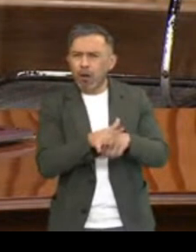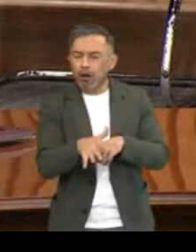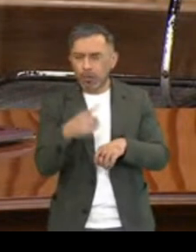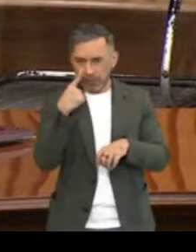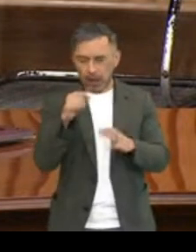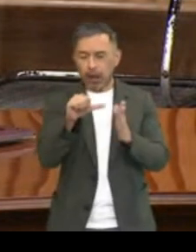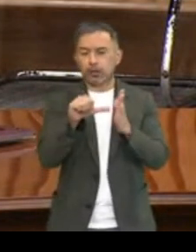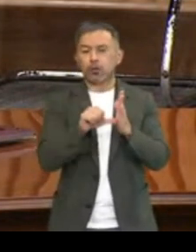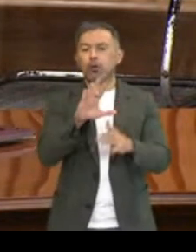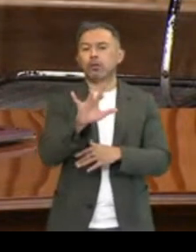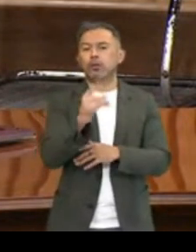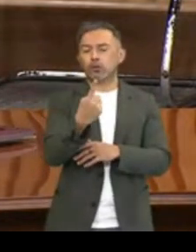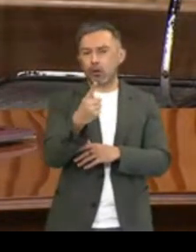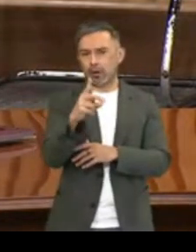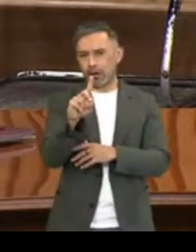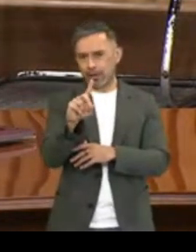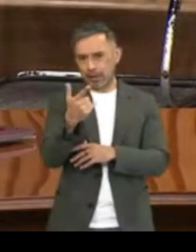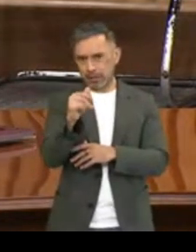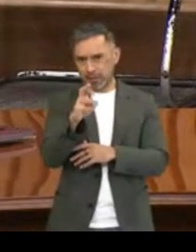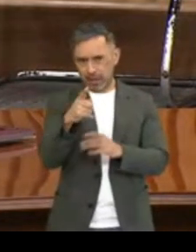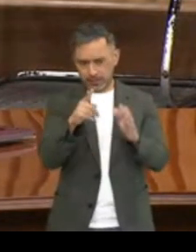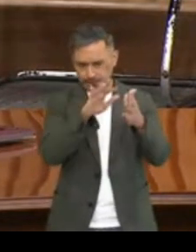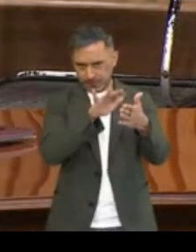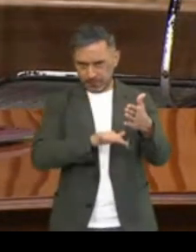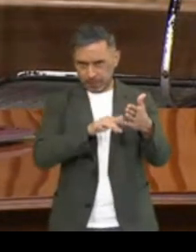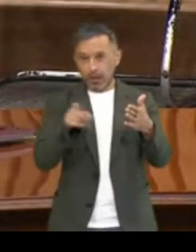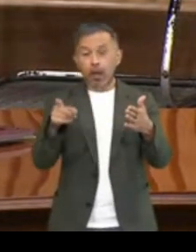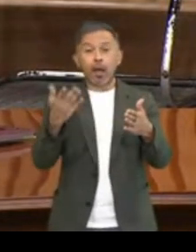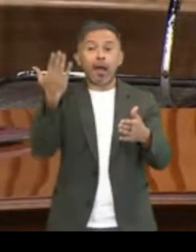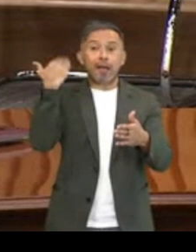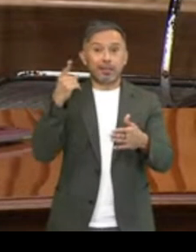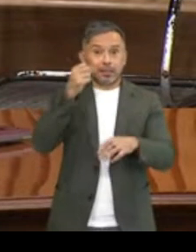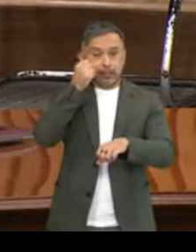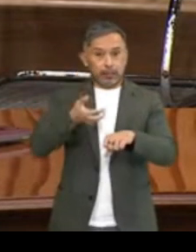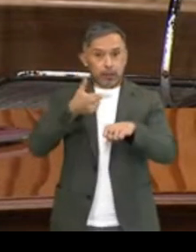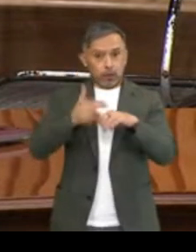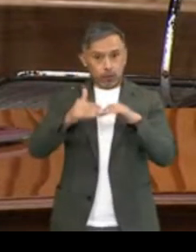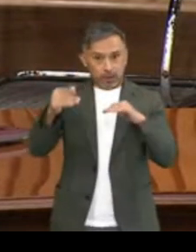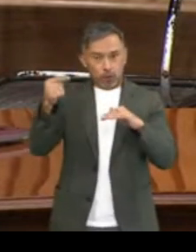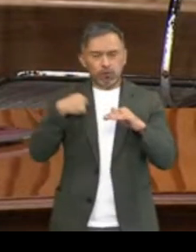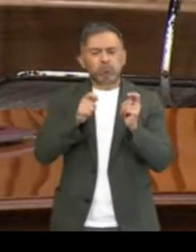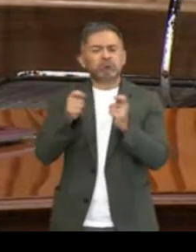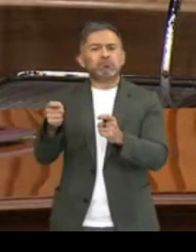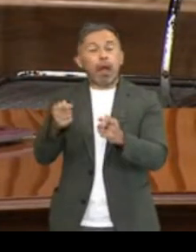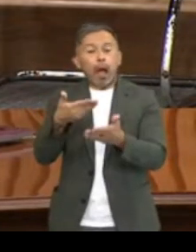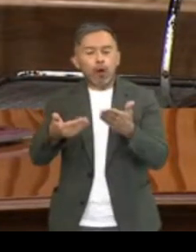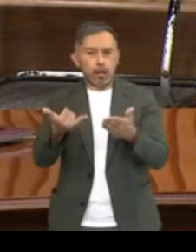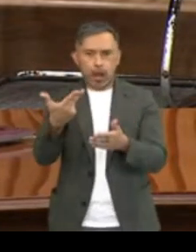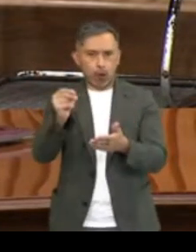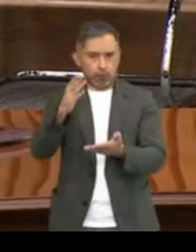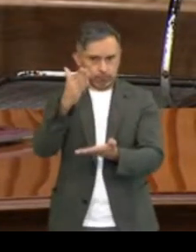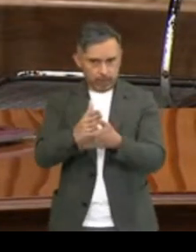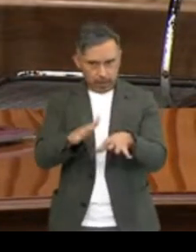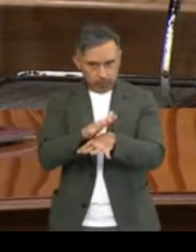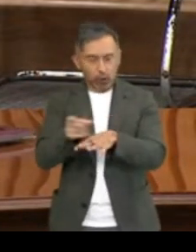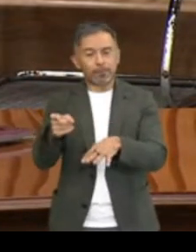artículo 51 de la LEGIPE. ¿Cuáles eran las funciones del secretario ejecutivo que ya se acabaron? Aprobar la estructura de las direcciones ejecutivas,